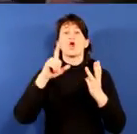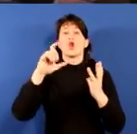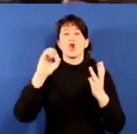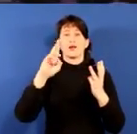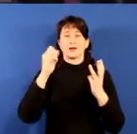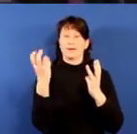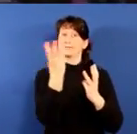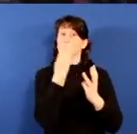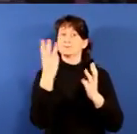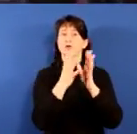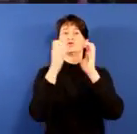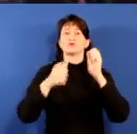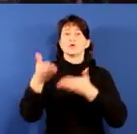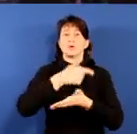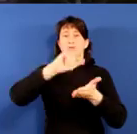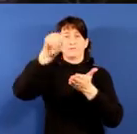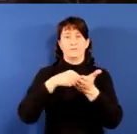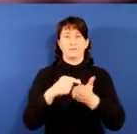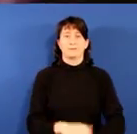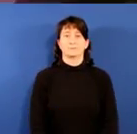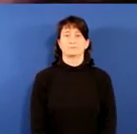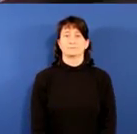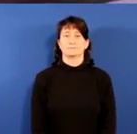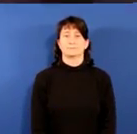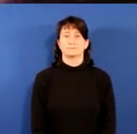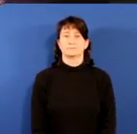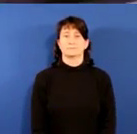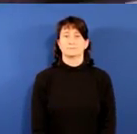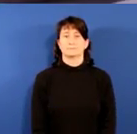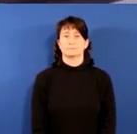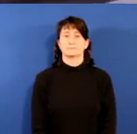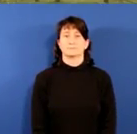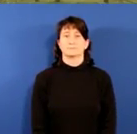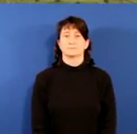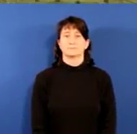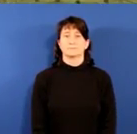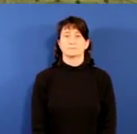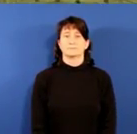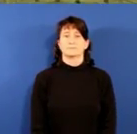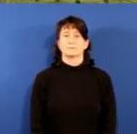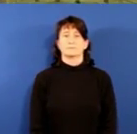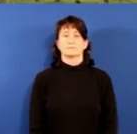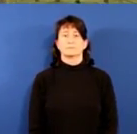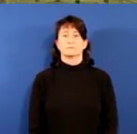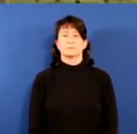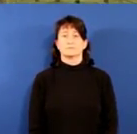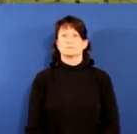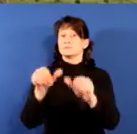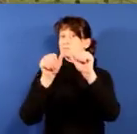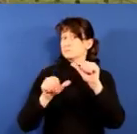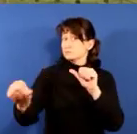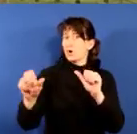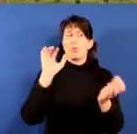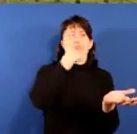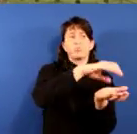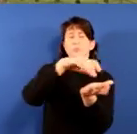un convenio de colaboración. Mediante este acuerdo, la bioenergía obtenida a partir de astillas de madera procedentes de los montes de